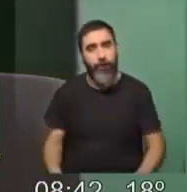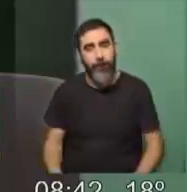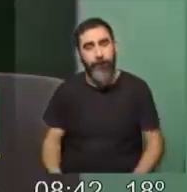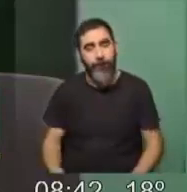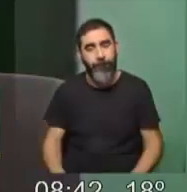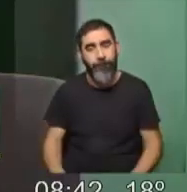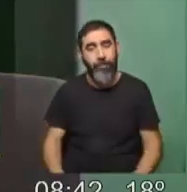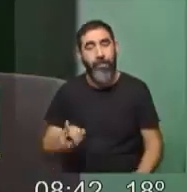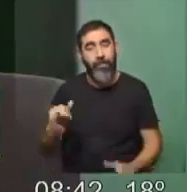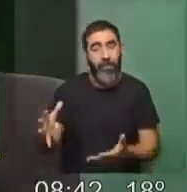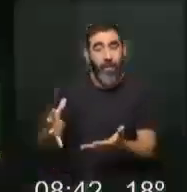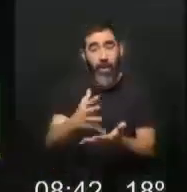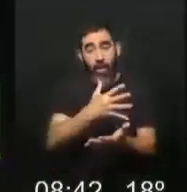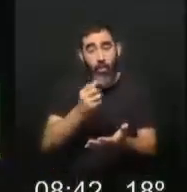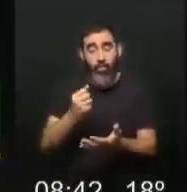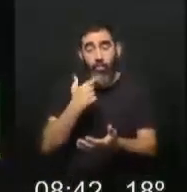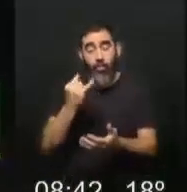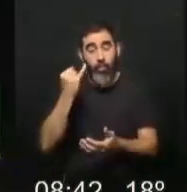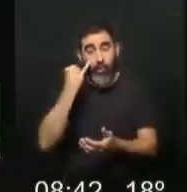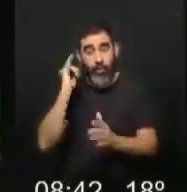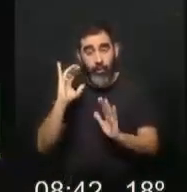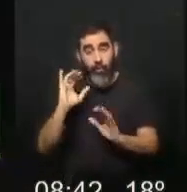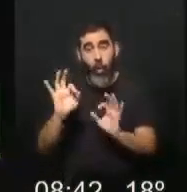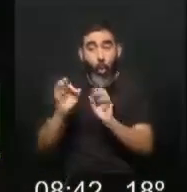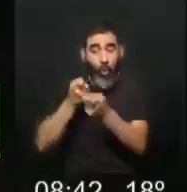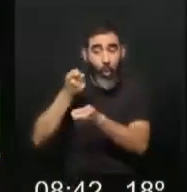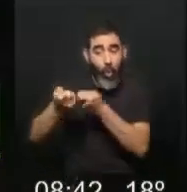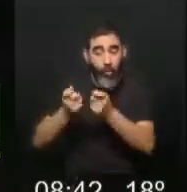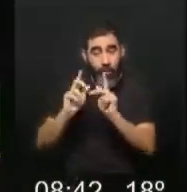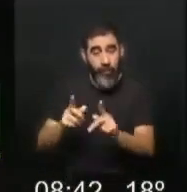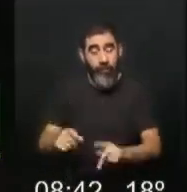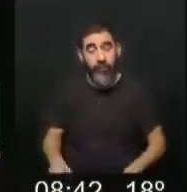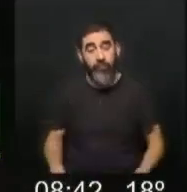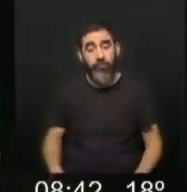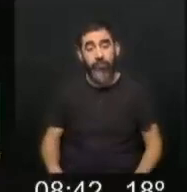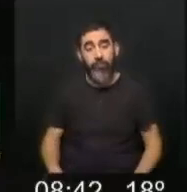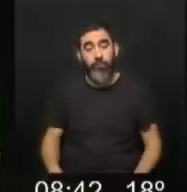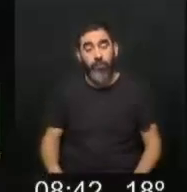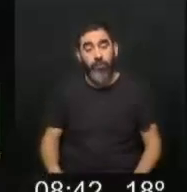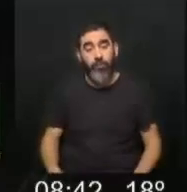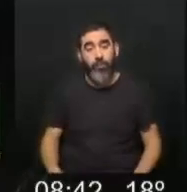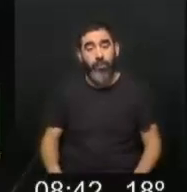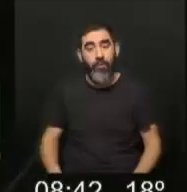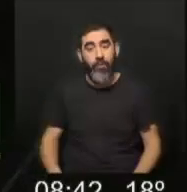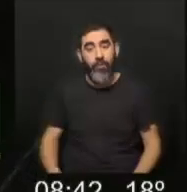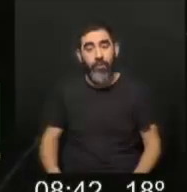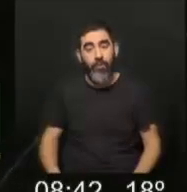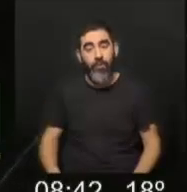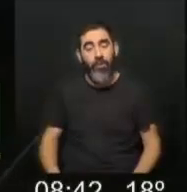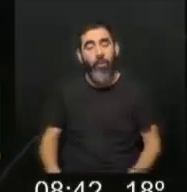pasan casos de abuso sexual o de maltrato, ¿no? Sí, pero Pero ¿cómo se